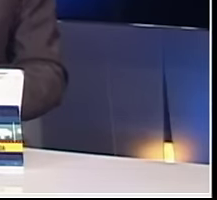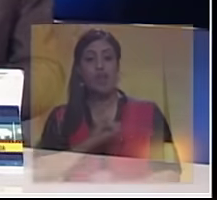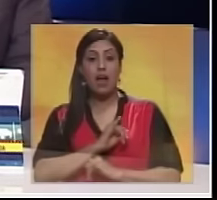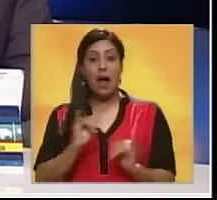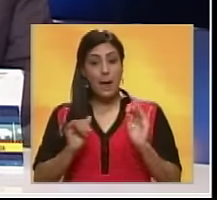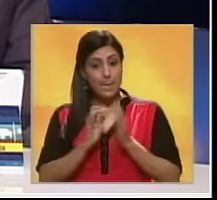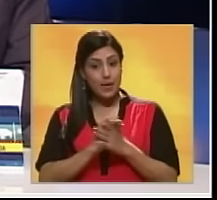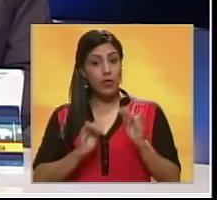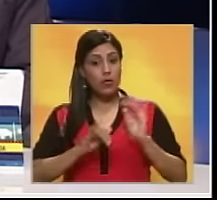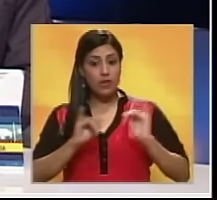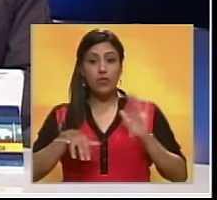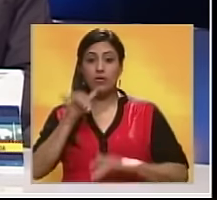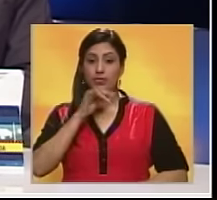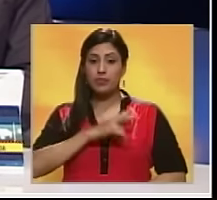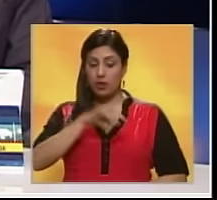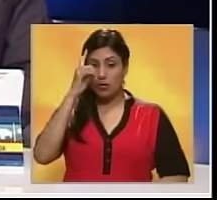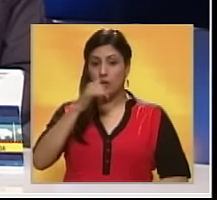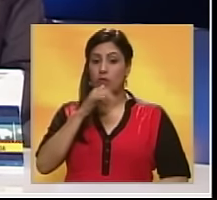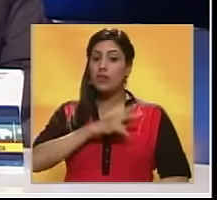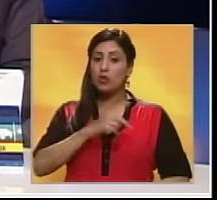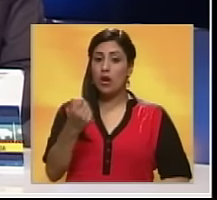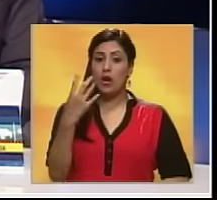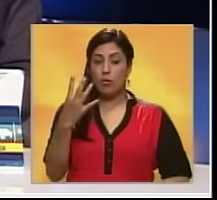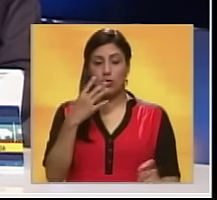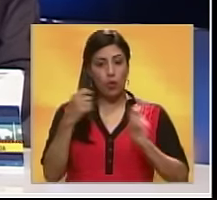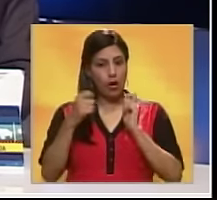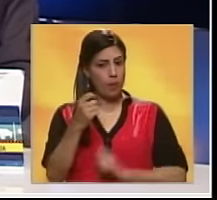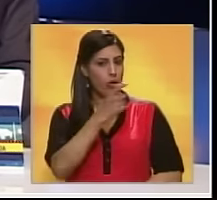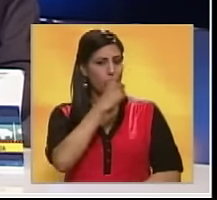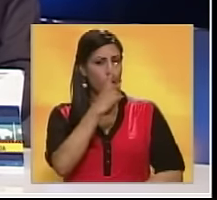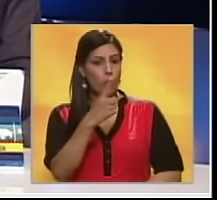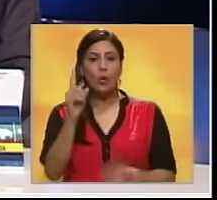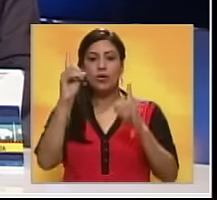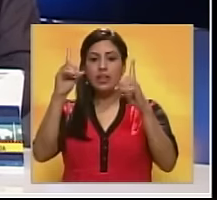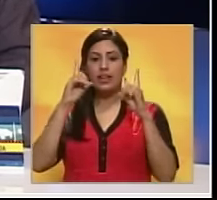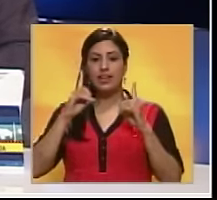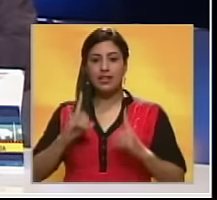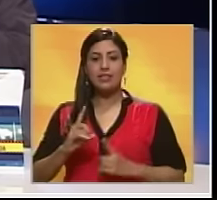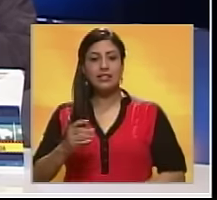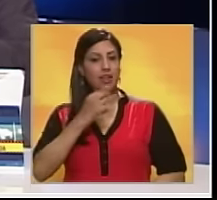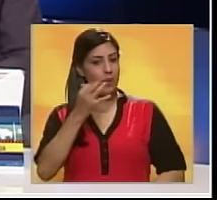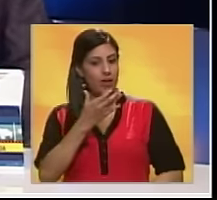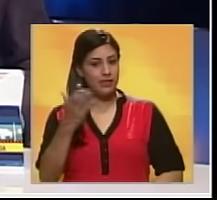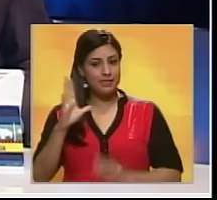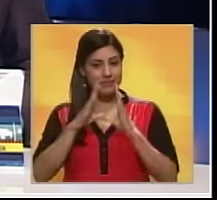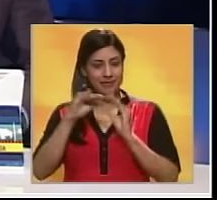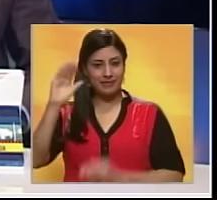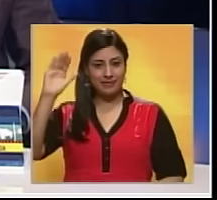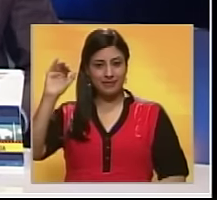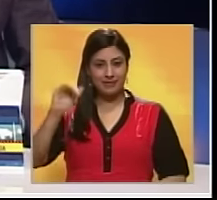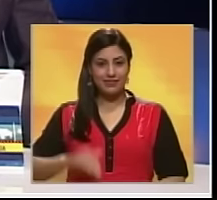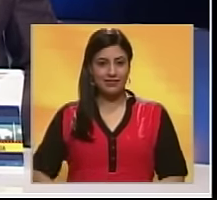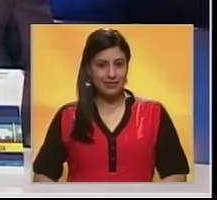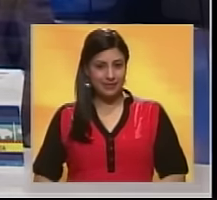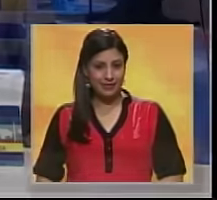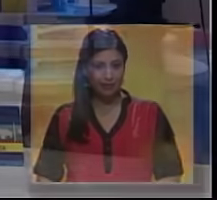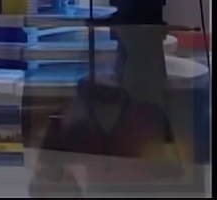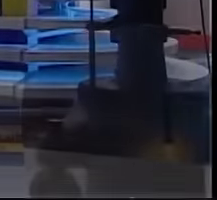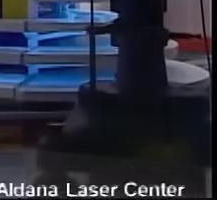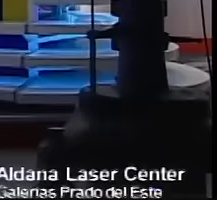y hasta aquí la presente emisión. Recuerden, Noticiero Venevisión, Canal 4 reporta y ustedes deciden. Buenas tardes para todos.